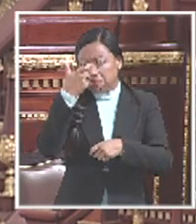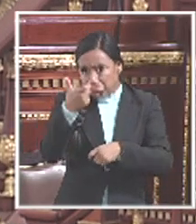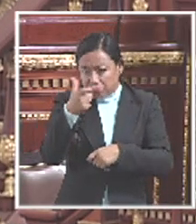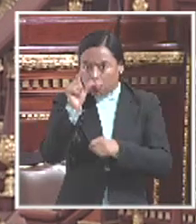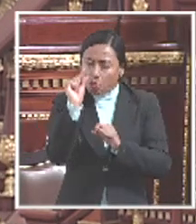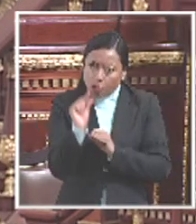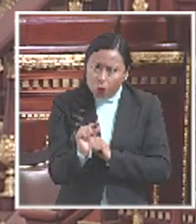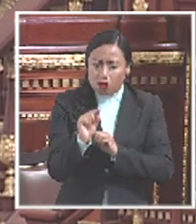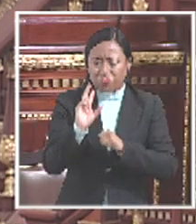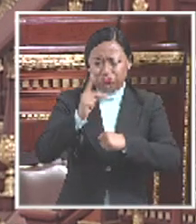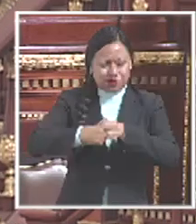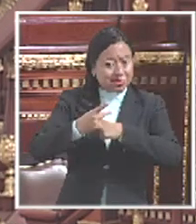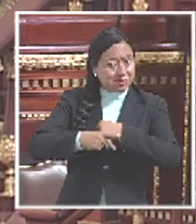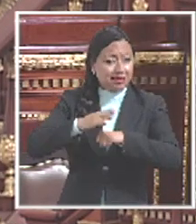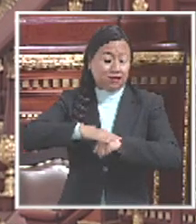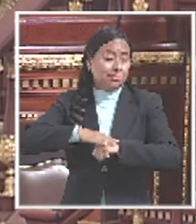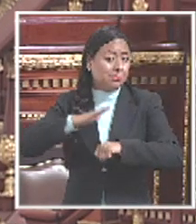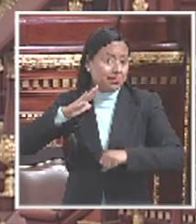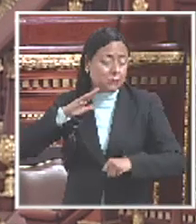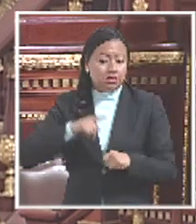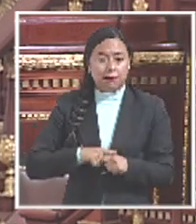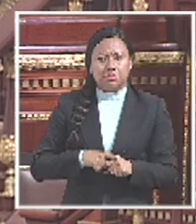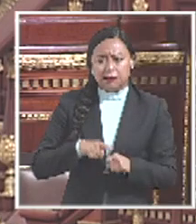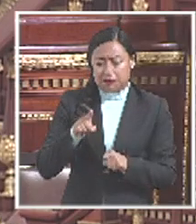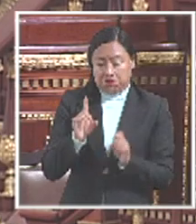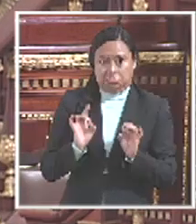México, se haya implementado de una forma tan